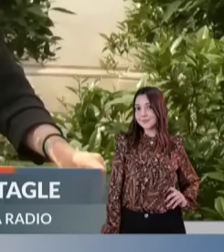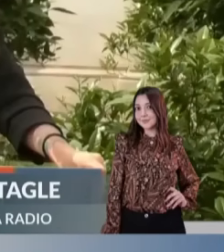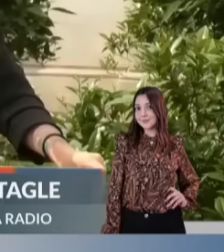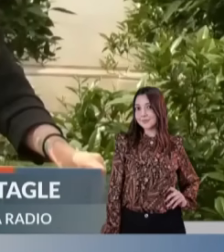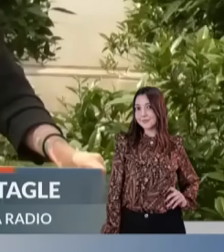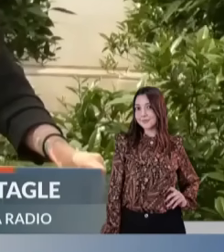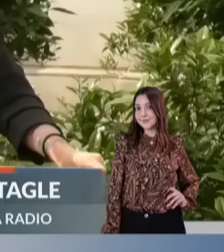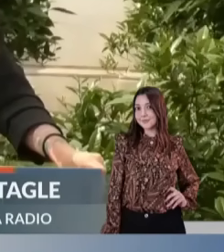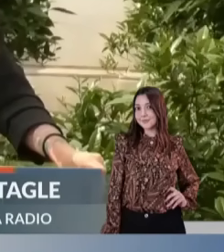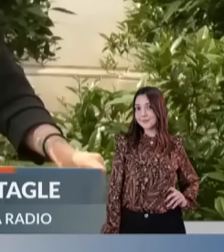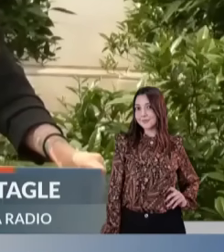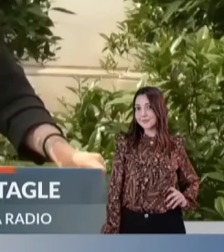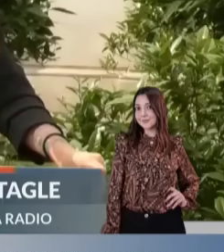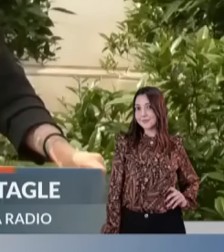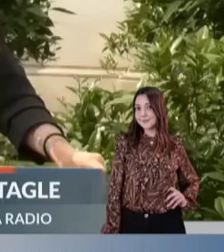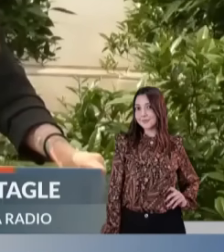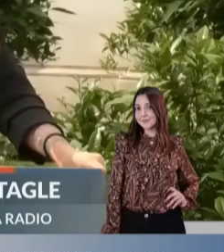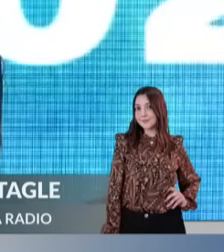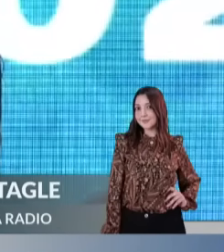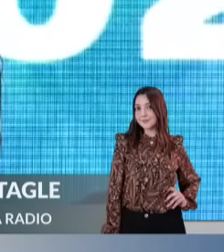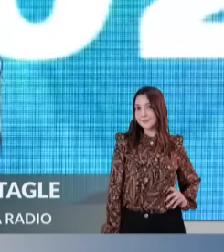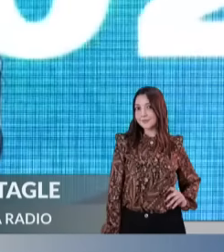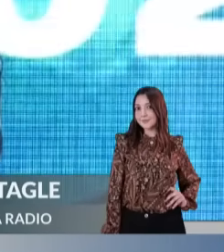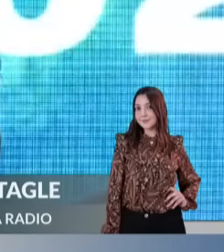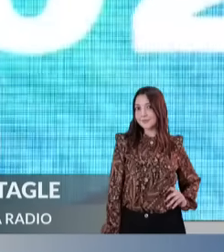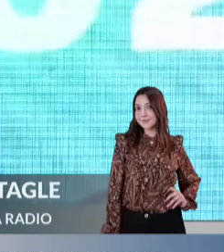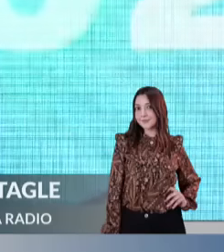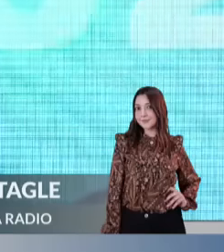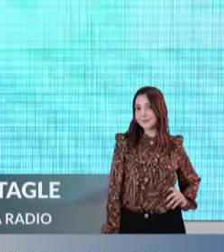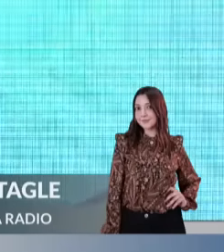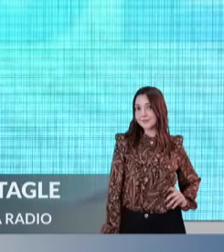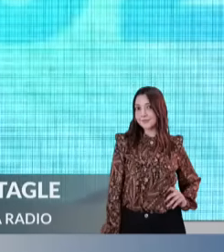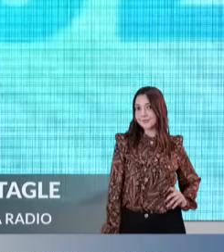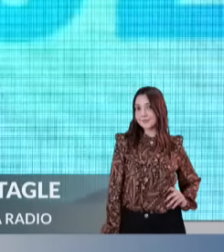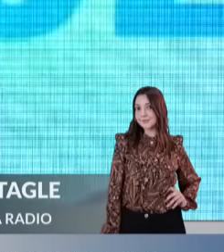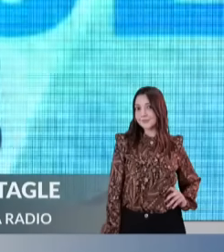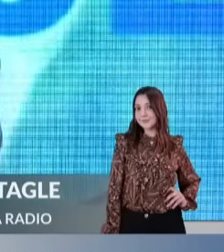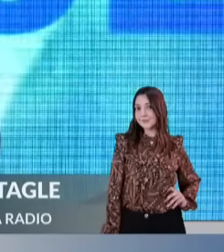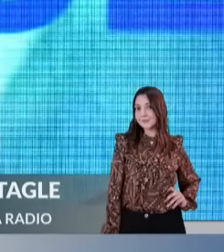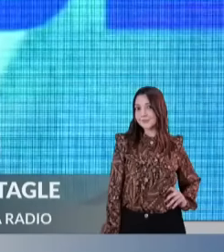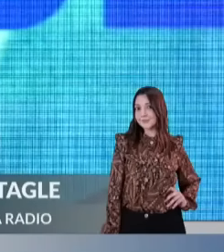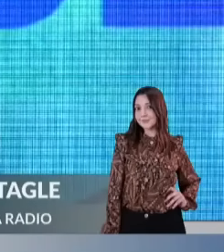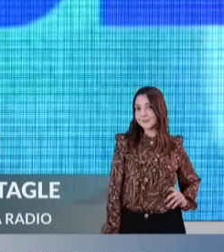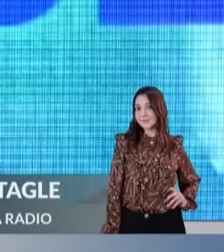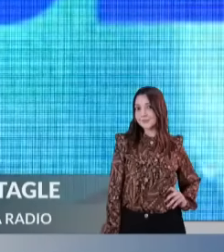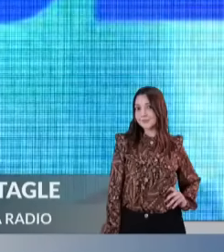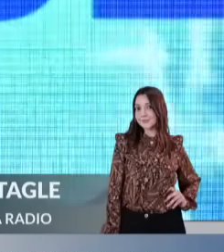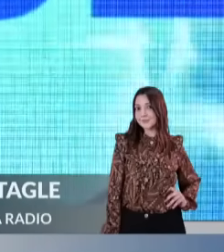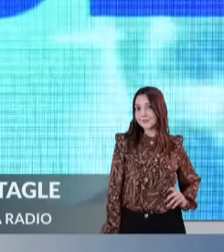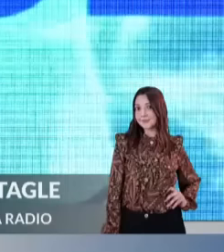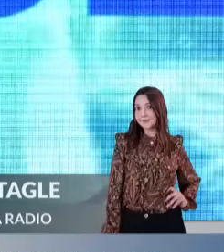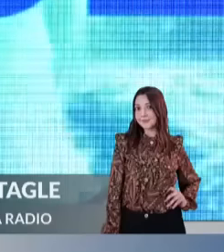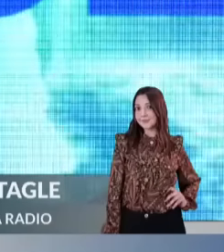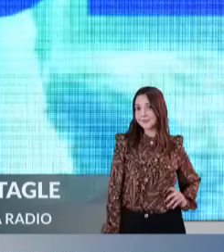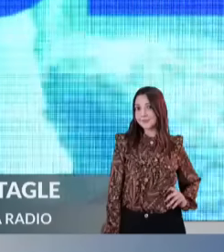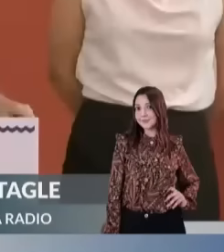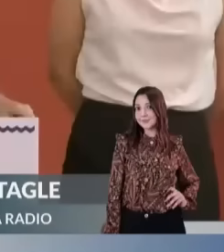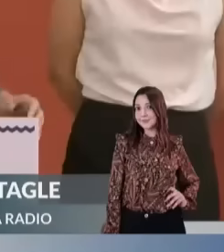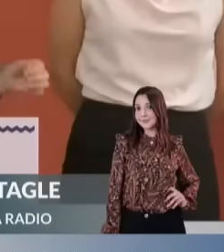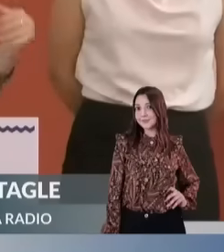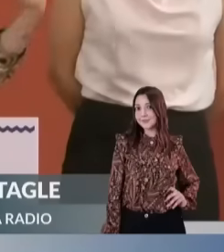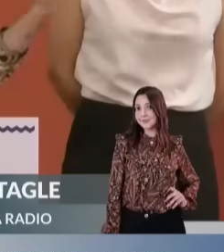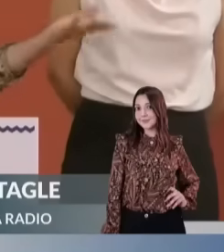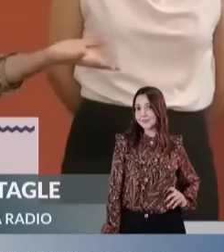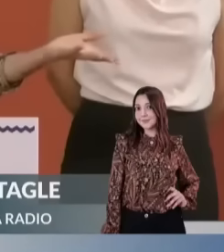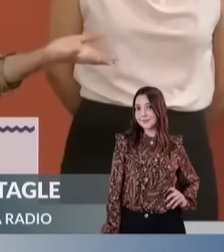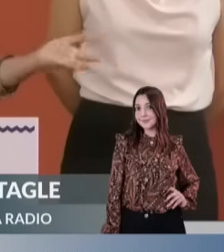ver, yo entiendo que puede haber sido 1, 2, 3, 4, 5, puede ser, pero no 29 de 34. Pues. Entonces quiere decir